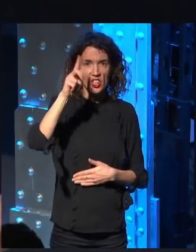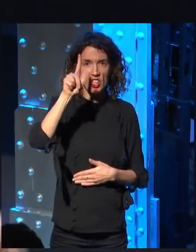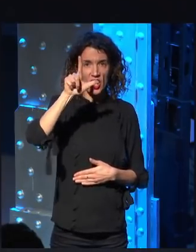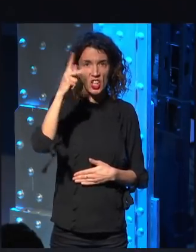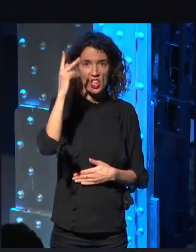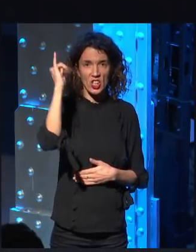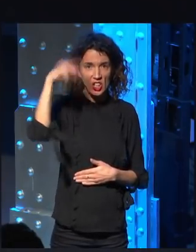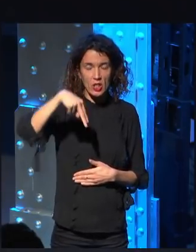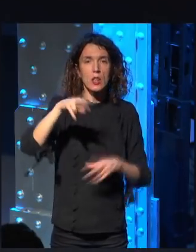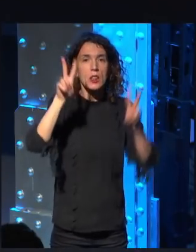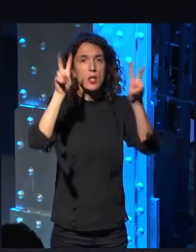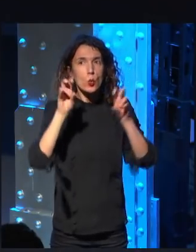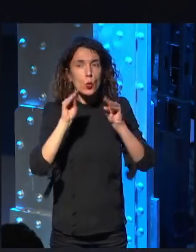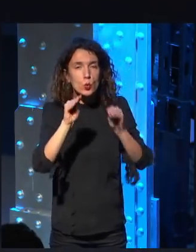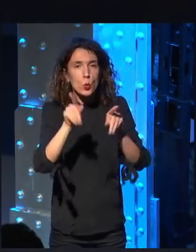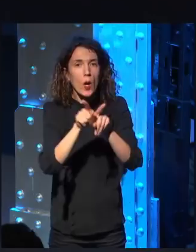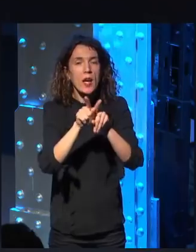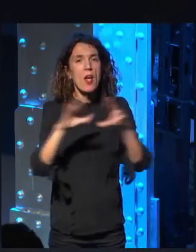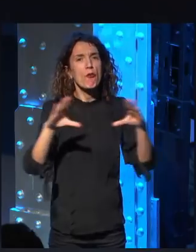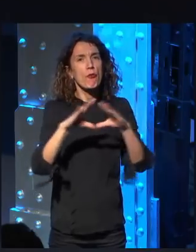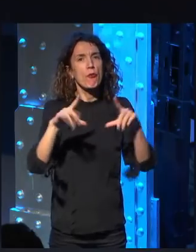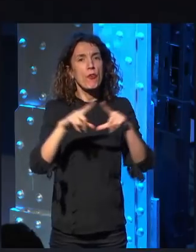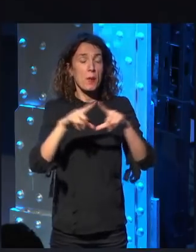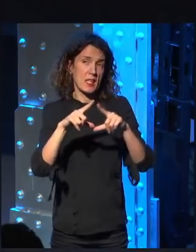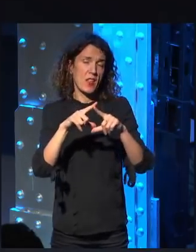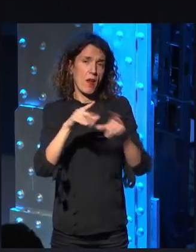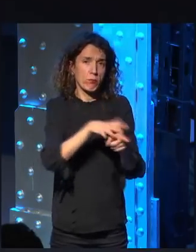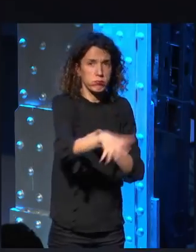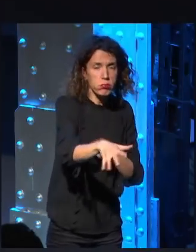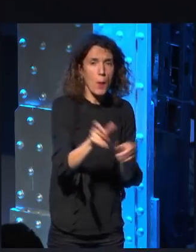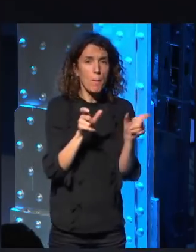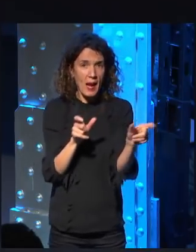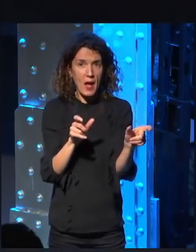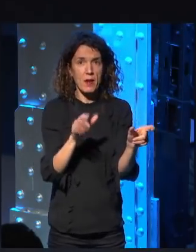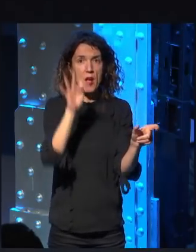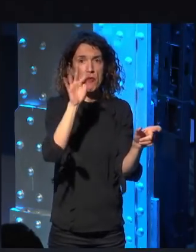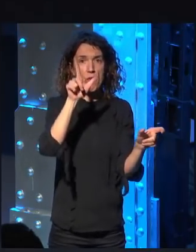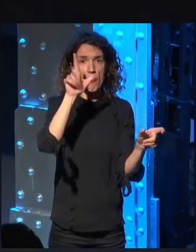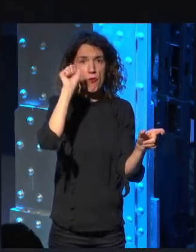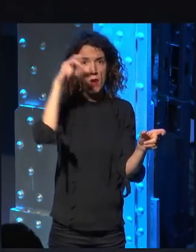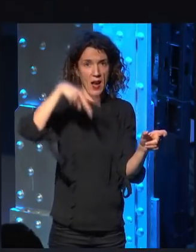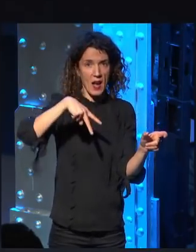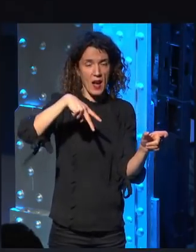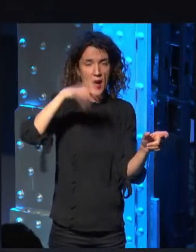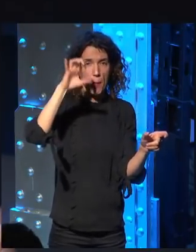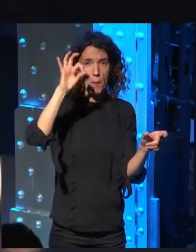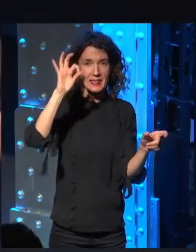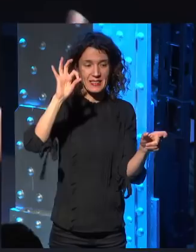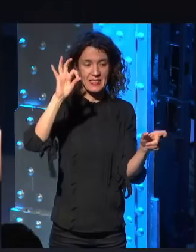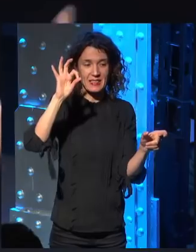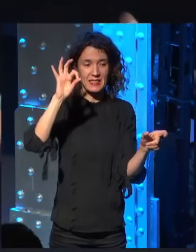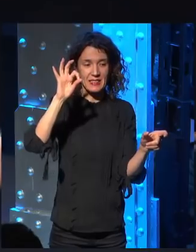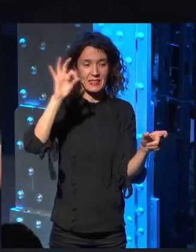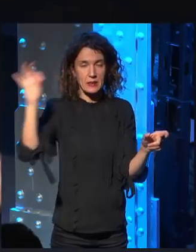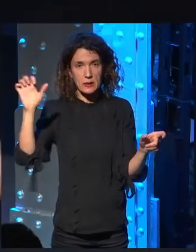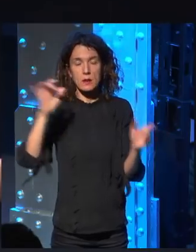el título es, ella feminiza la palabra flanés. Y es muy interesante porque, fíjate,